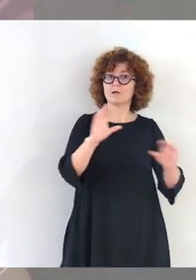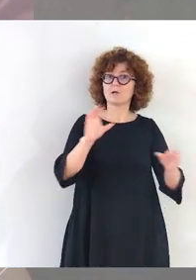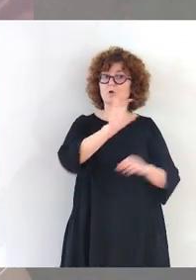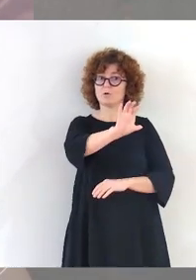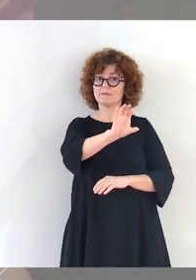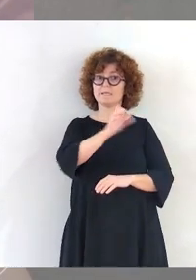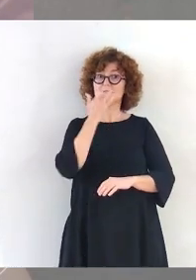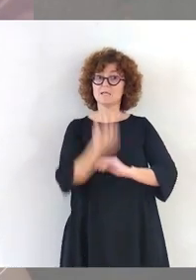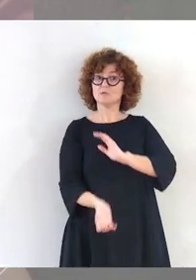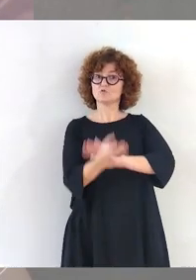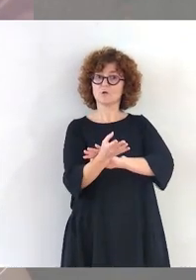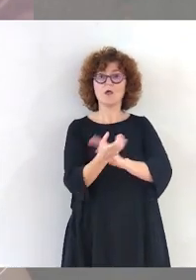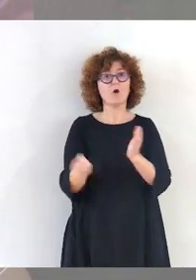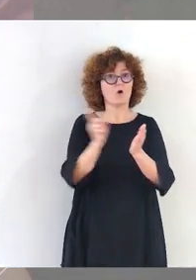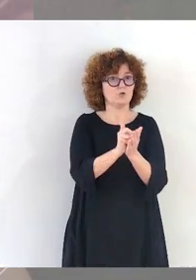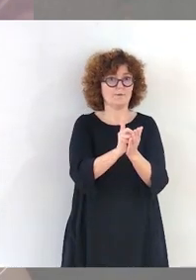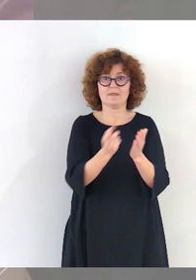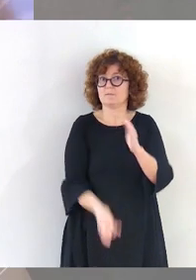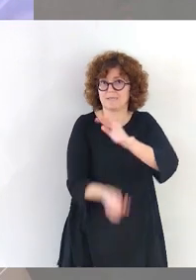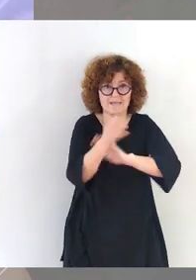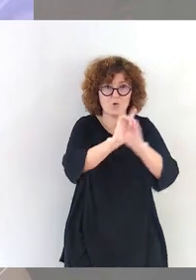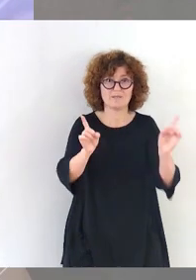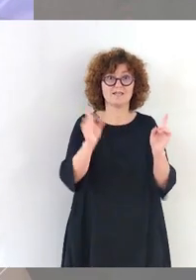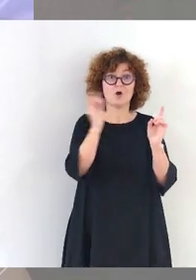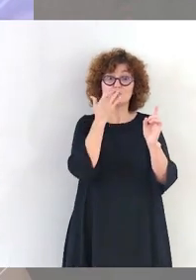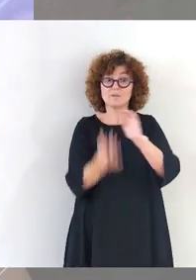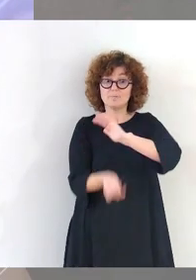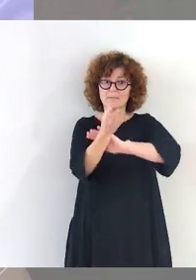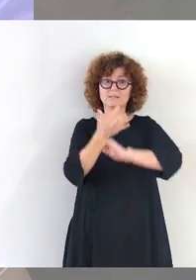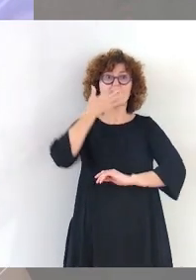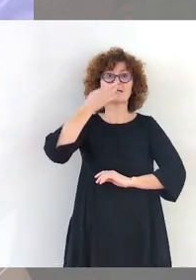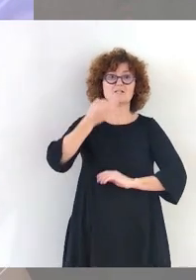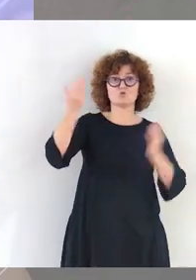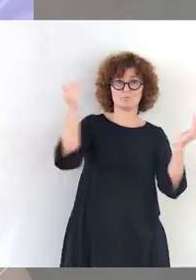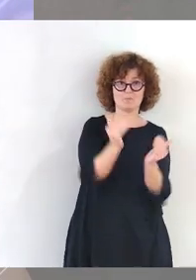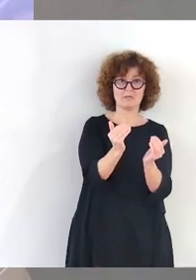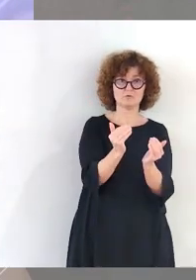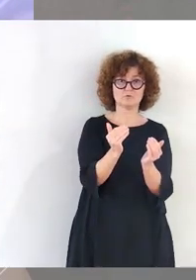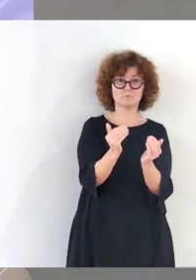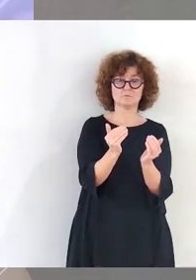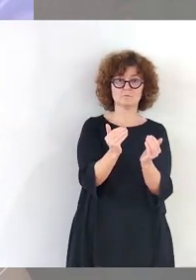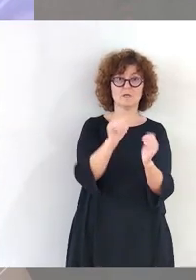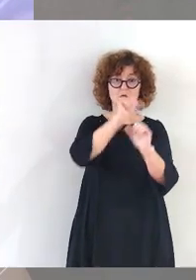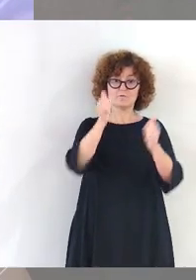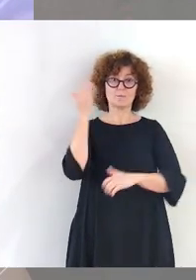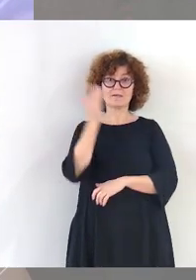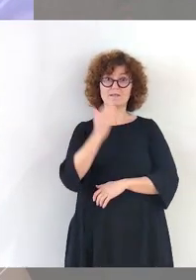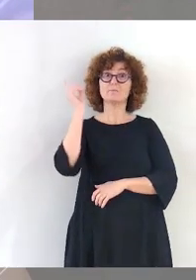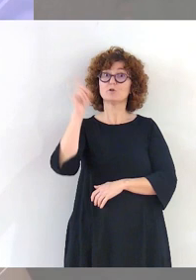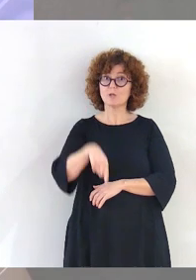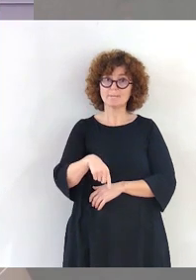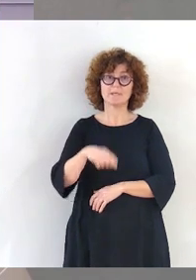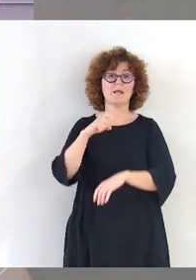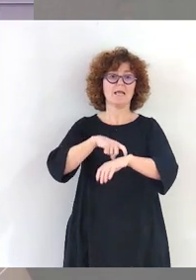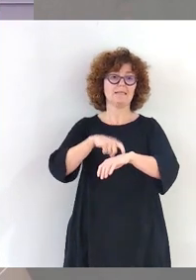vez que esto pase ya no pase o que no pase primero que disminuy los riesgos de estas personas y cómo les afecta pero también que podamos disminuir